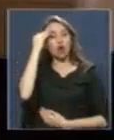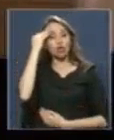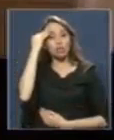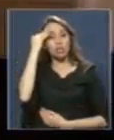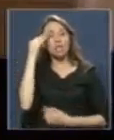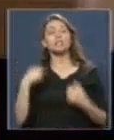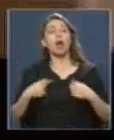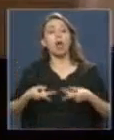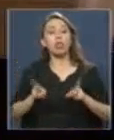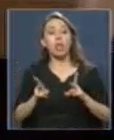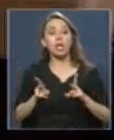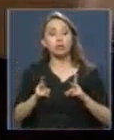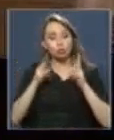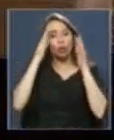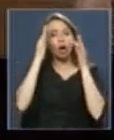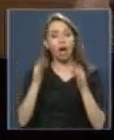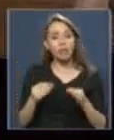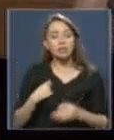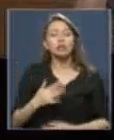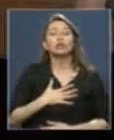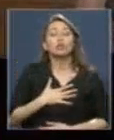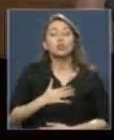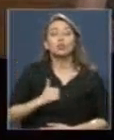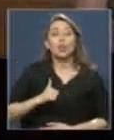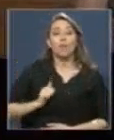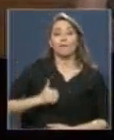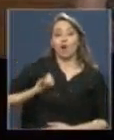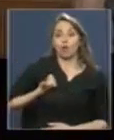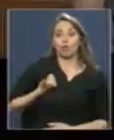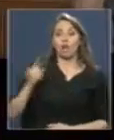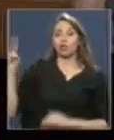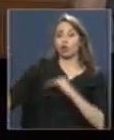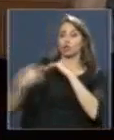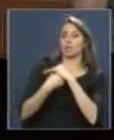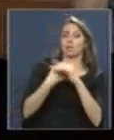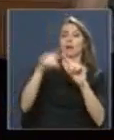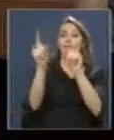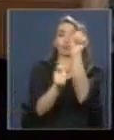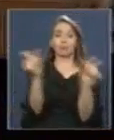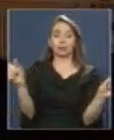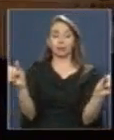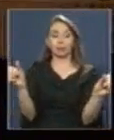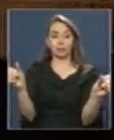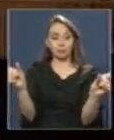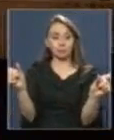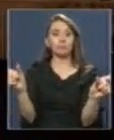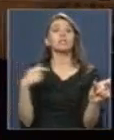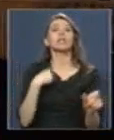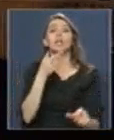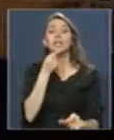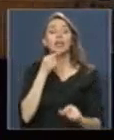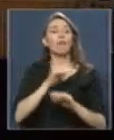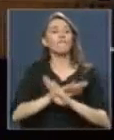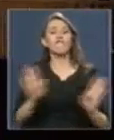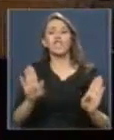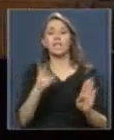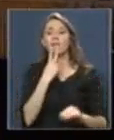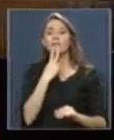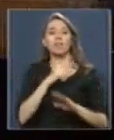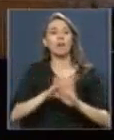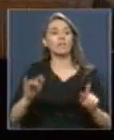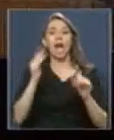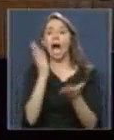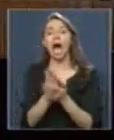de decidir voluntariamente, sin interferencia externa, quiero llegar hasta acá y por lo tanto quiero